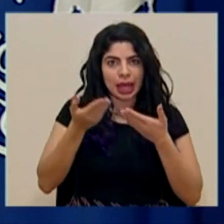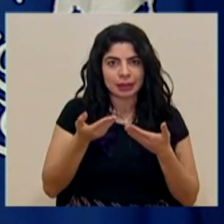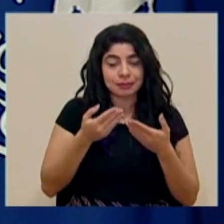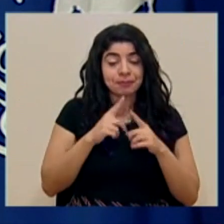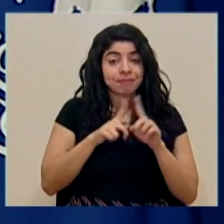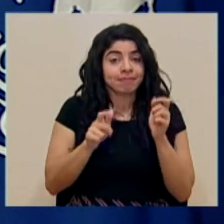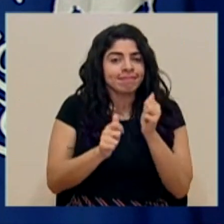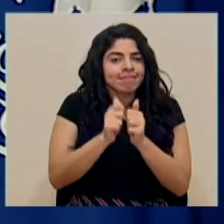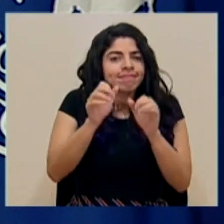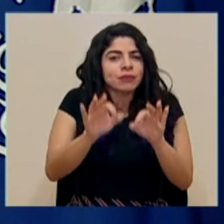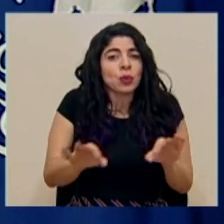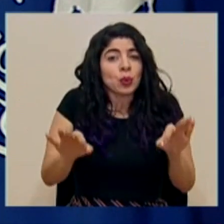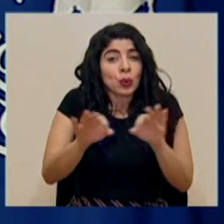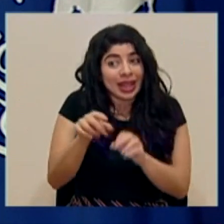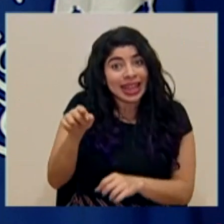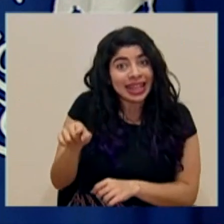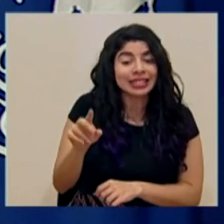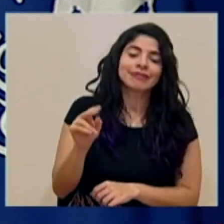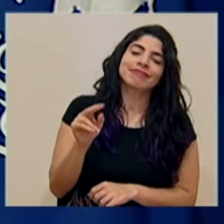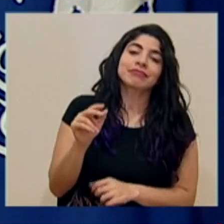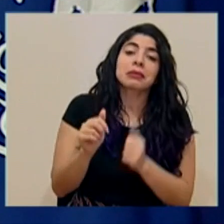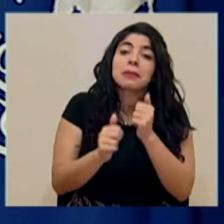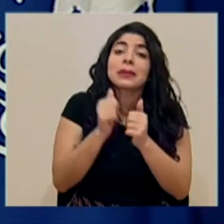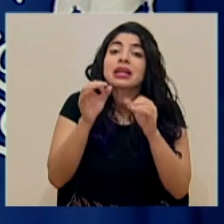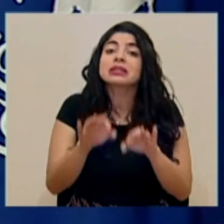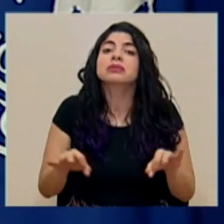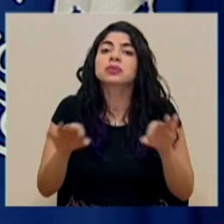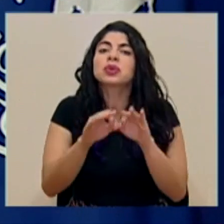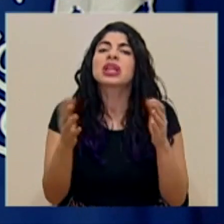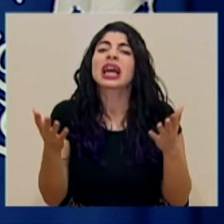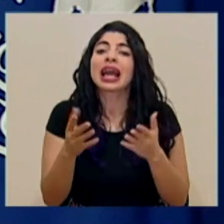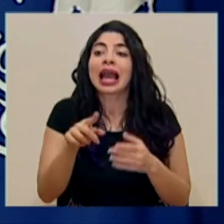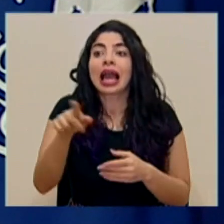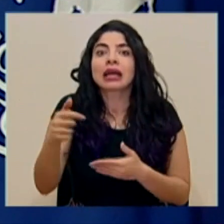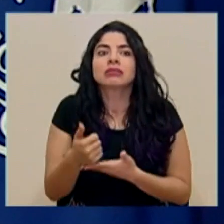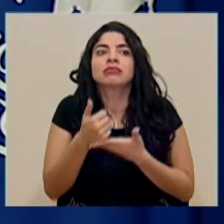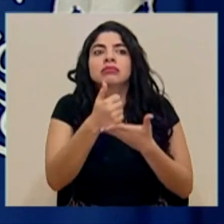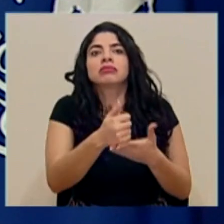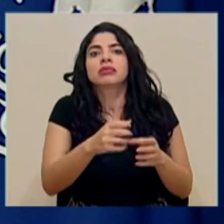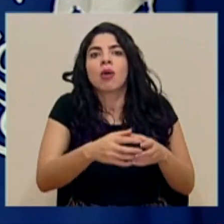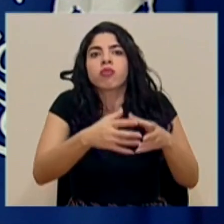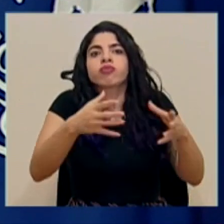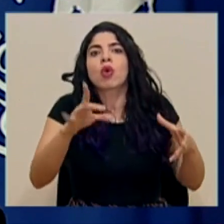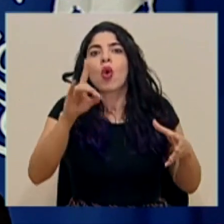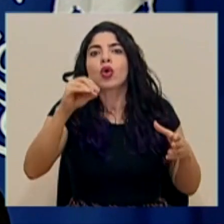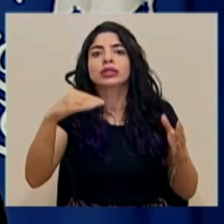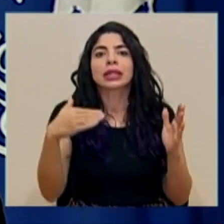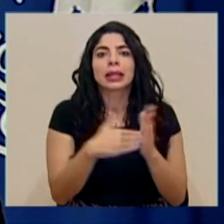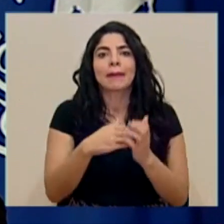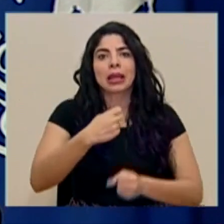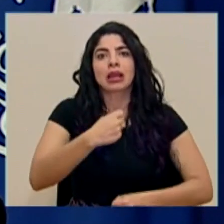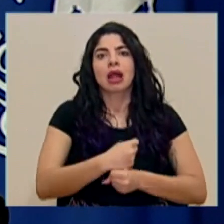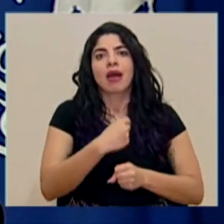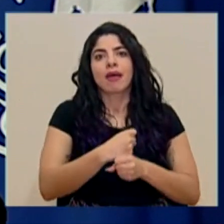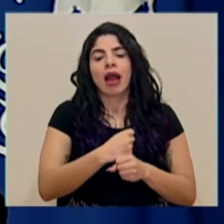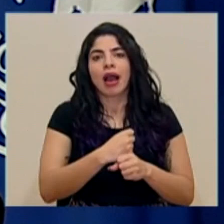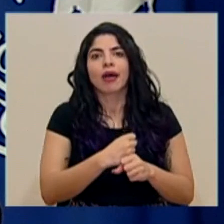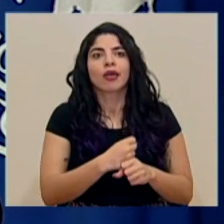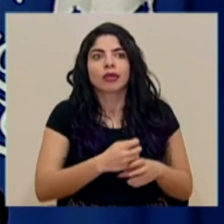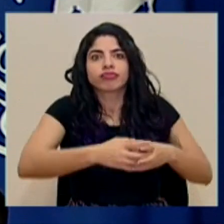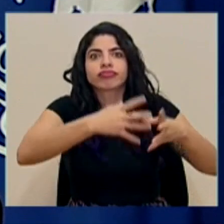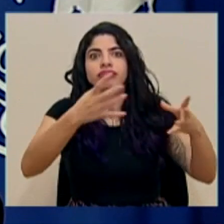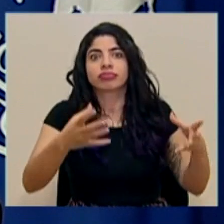Pero lo más importante no es eso, lo más importante es que esto podría reactivar unos 80,000 empleos, don Edgar, y eso es realmente lo